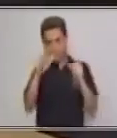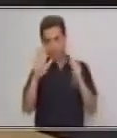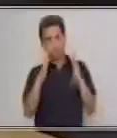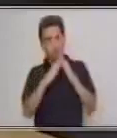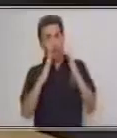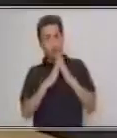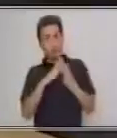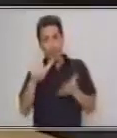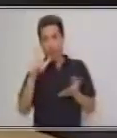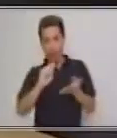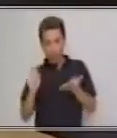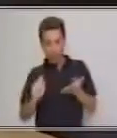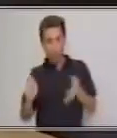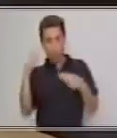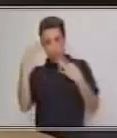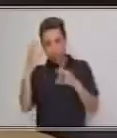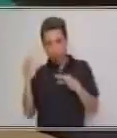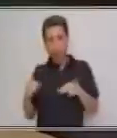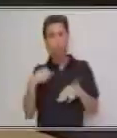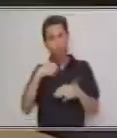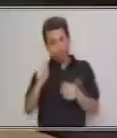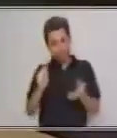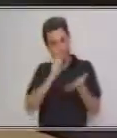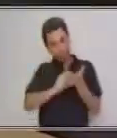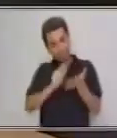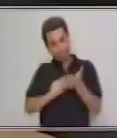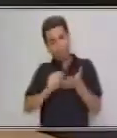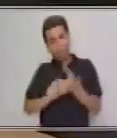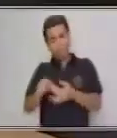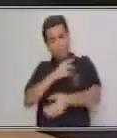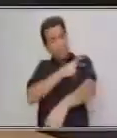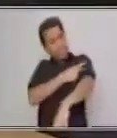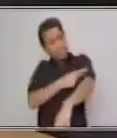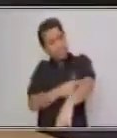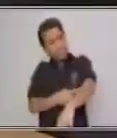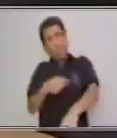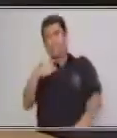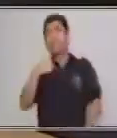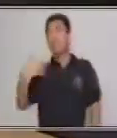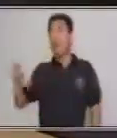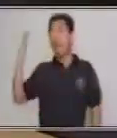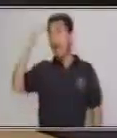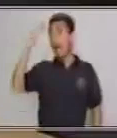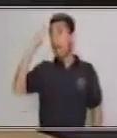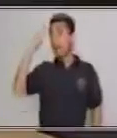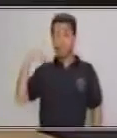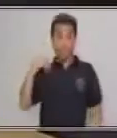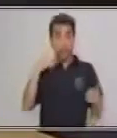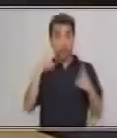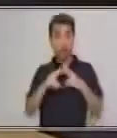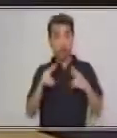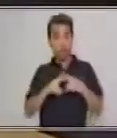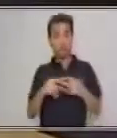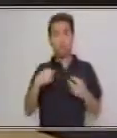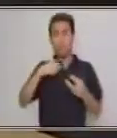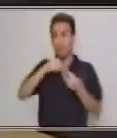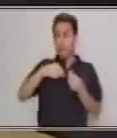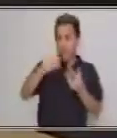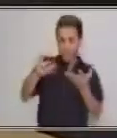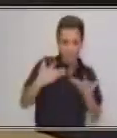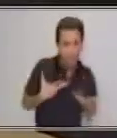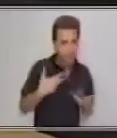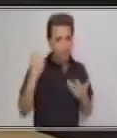lápiz y papel. Vamos a contar todas las historias que nosotros conocemos, ya sea de nuestros amigos y familiares, o también